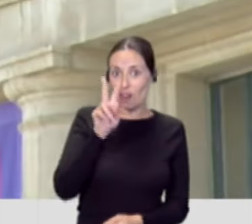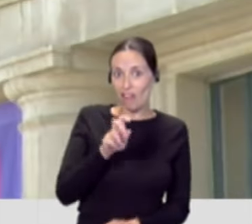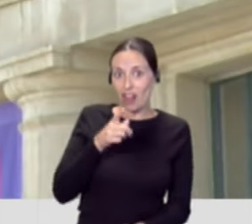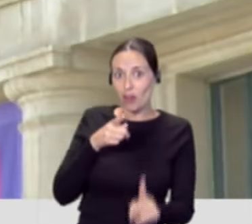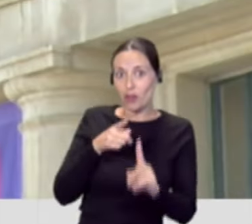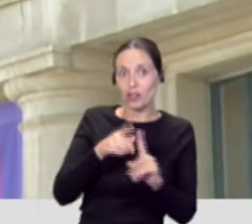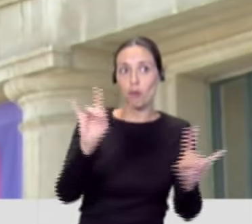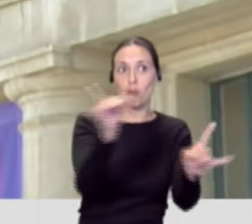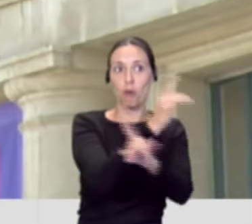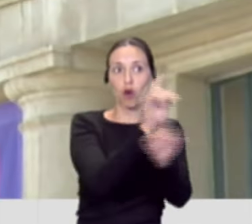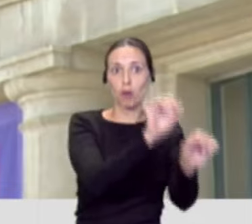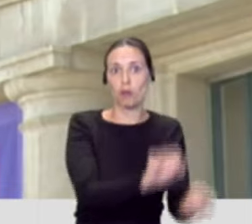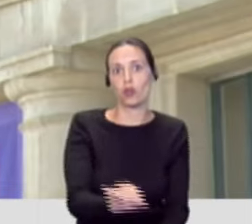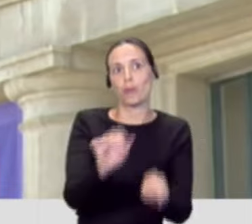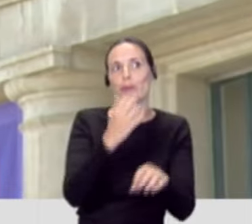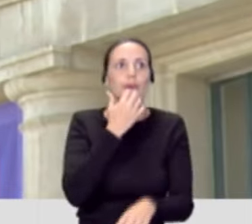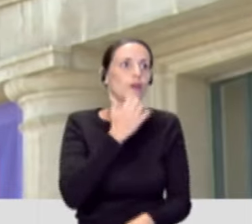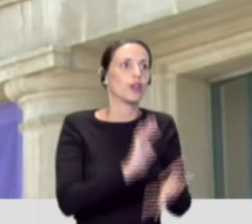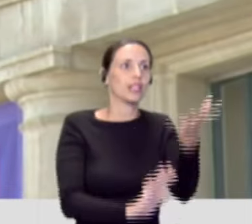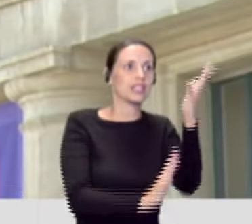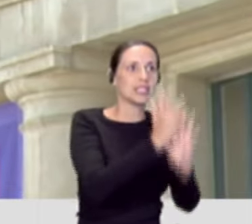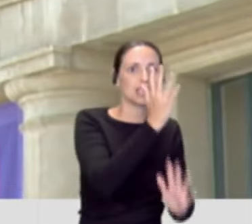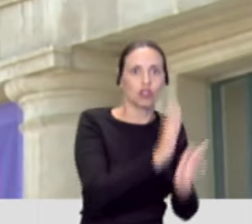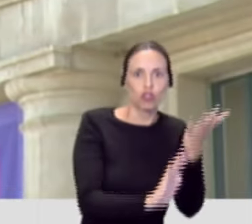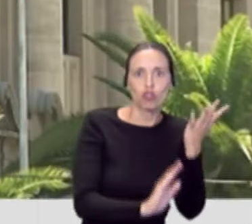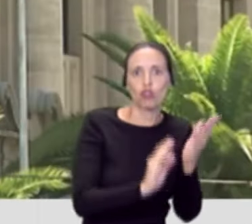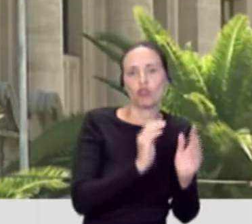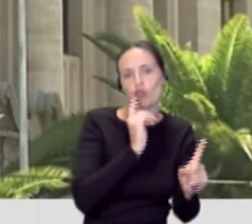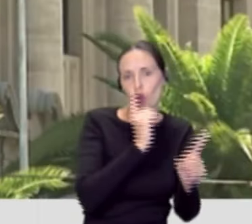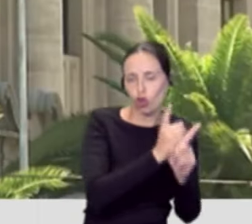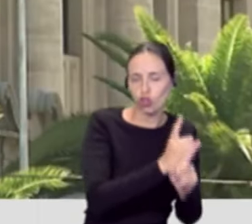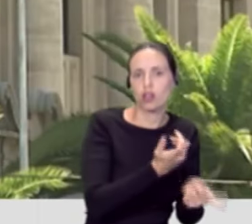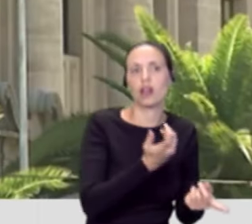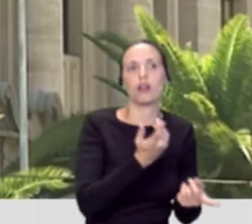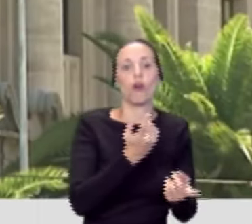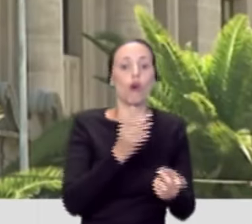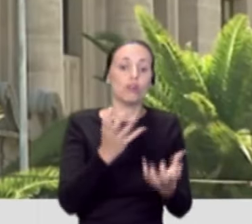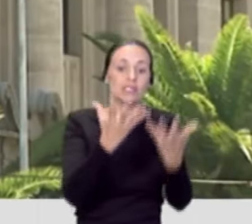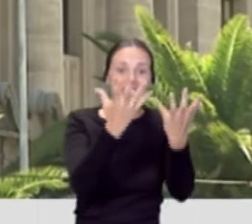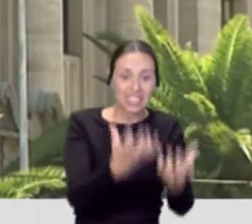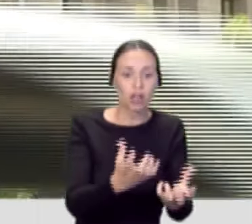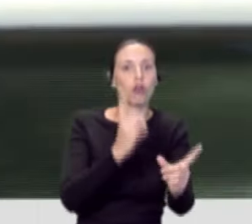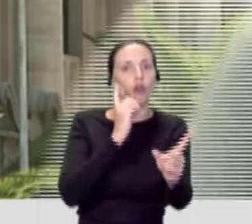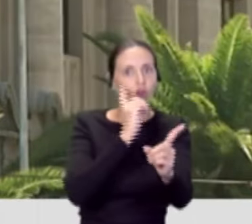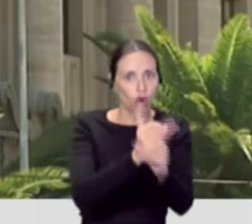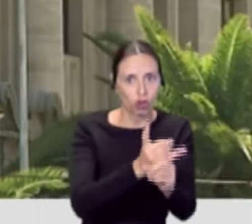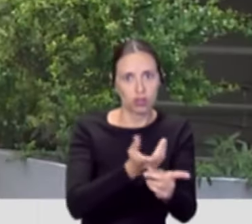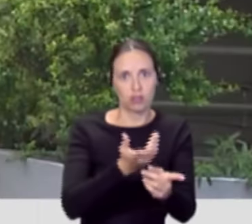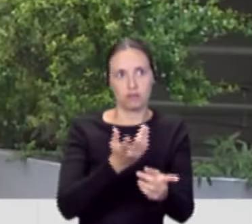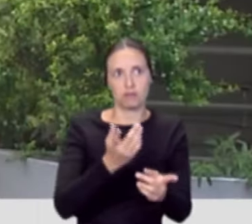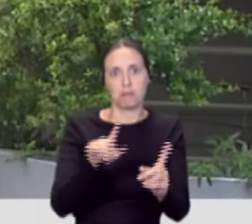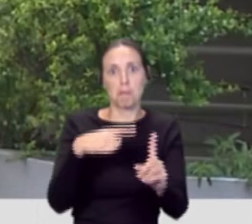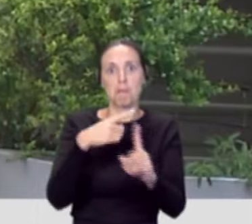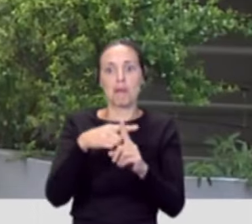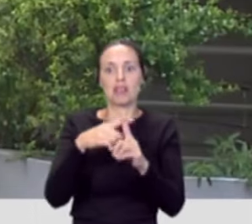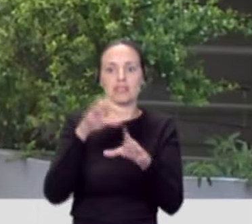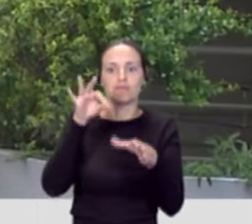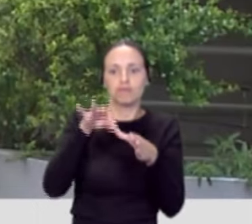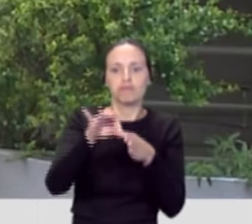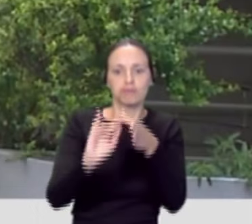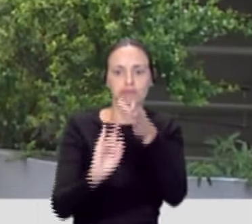proteger los bosques contra incendios, proteger los suelos contra la erosión, y hacer reforestación para que tengamos más bosques que